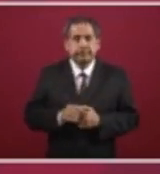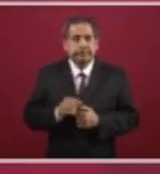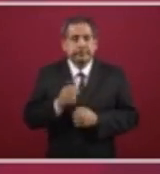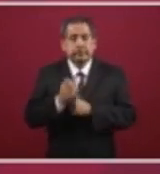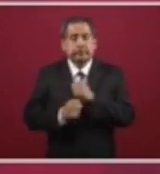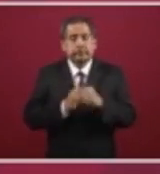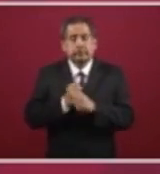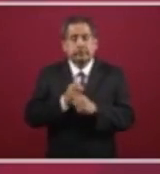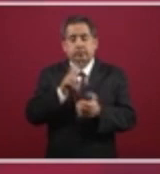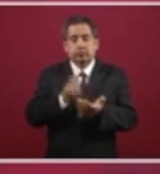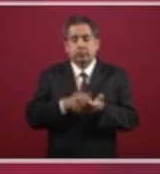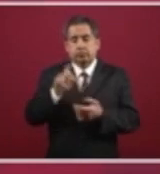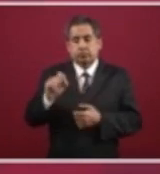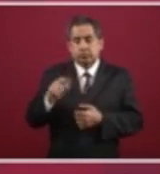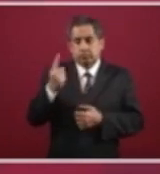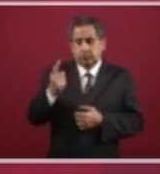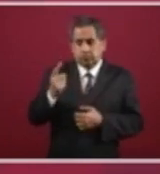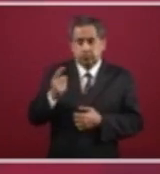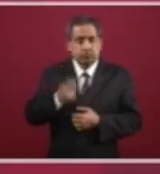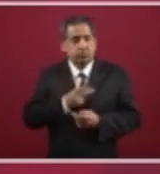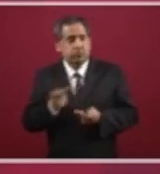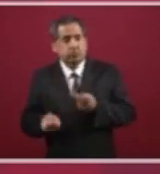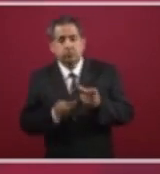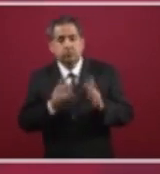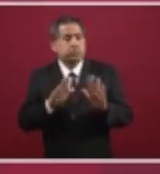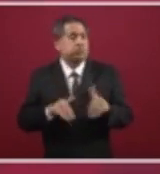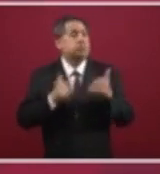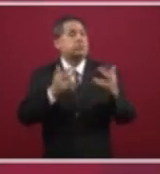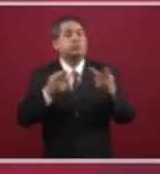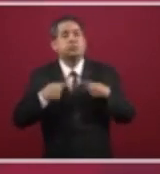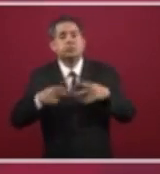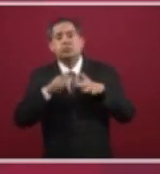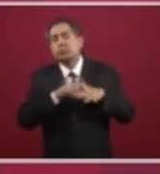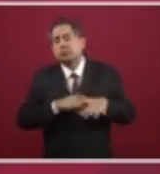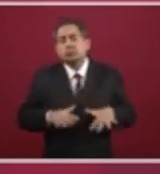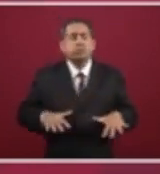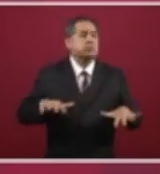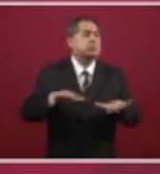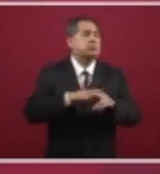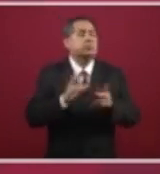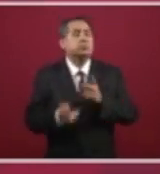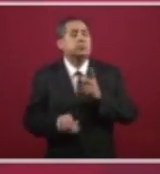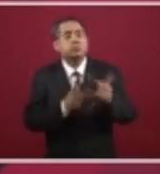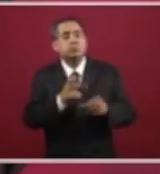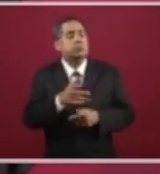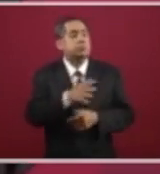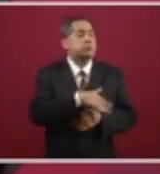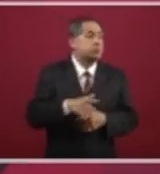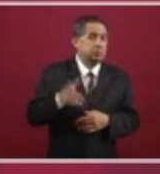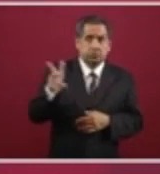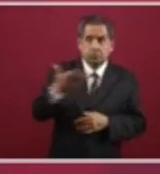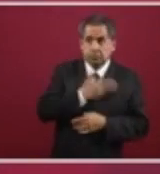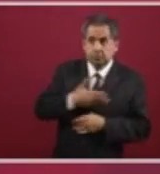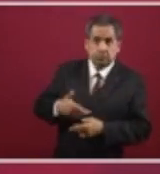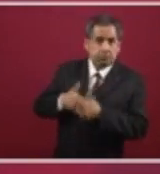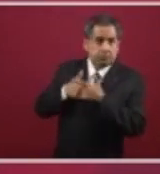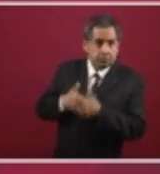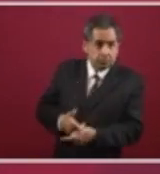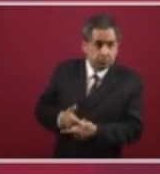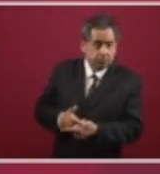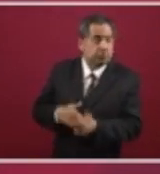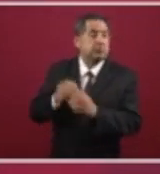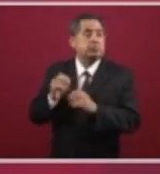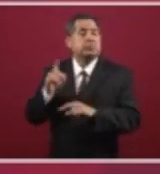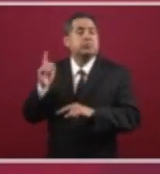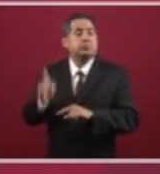21 se le pregunte a los mexicanos si quieren que